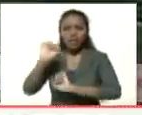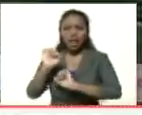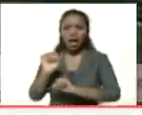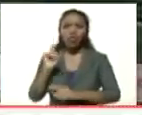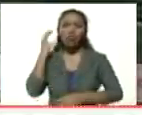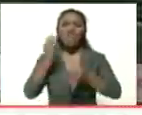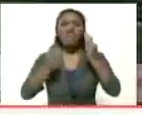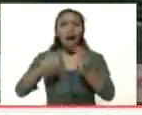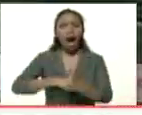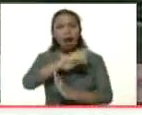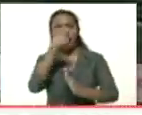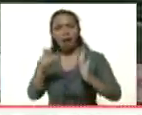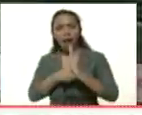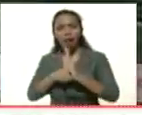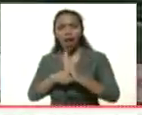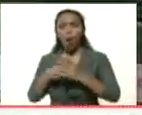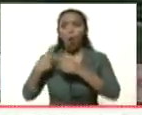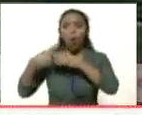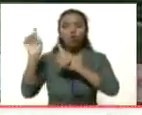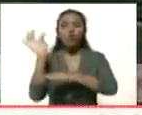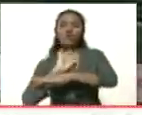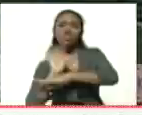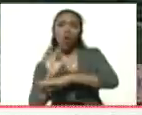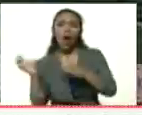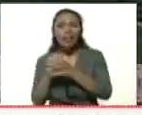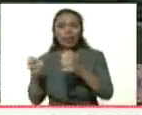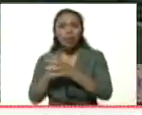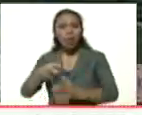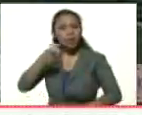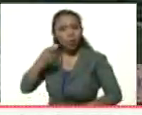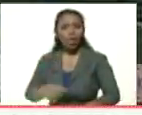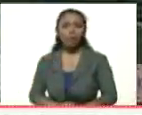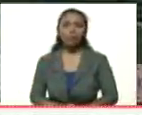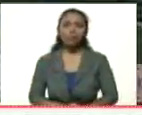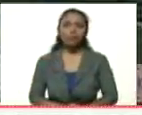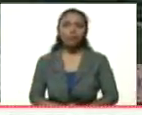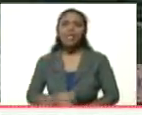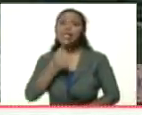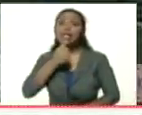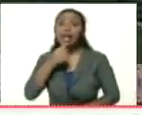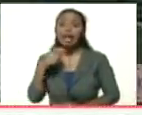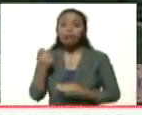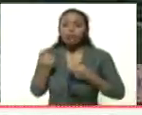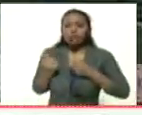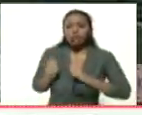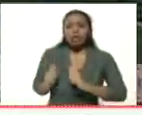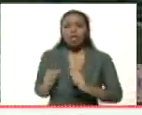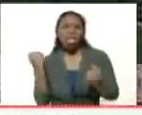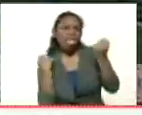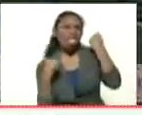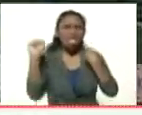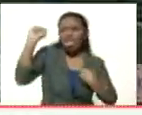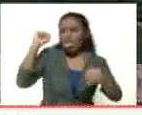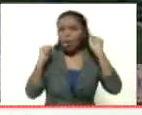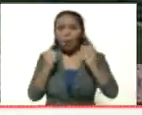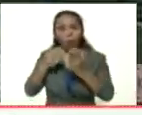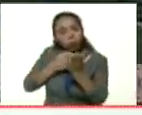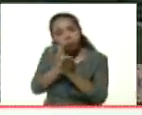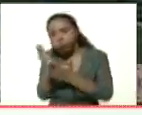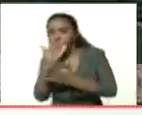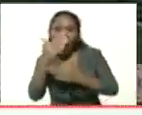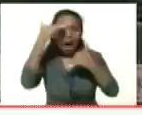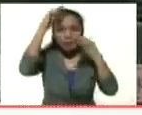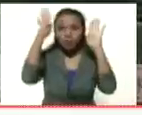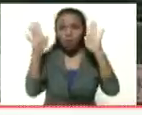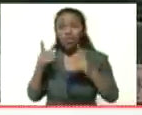fiscal general y otros funcionarios de su equipo de seguridad, quienes en un intento desesperado por desviar la atención